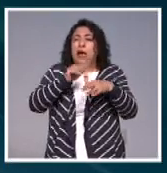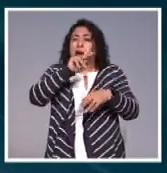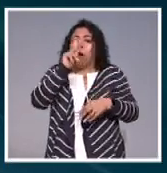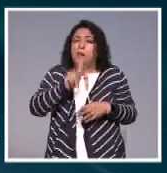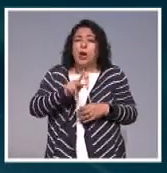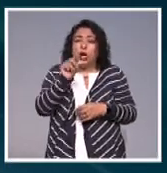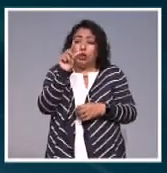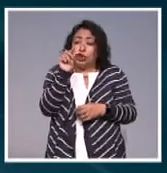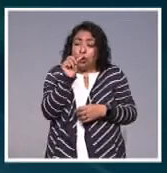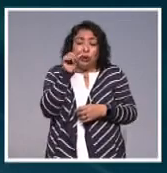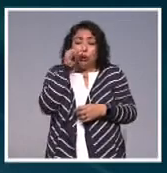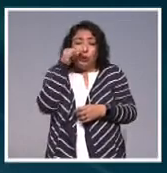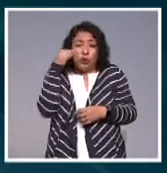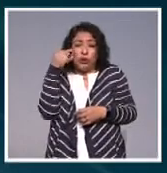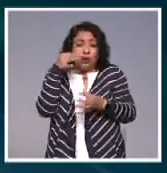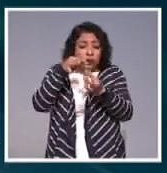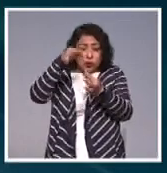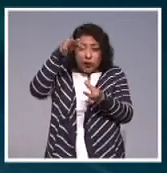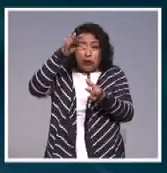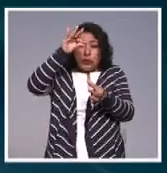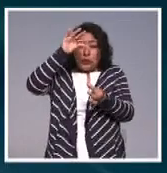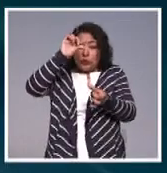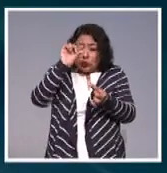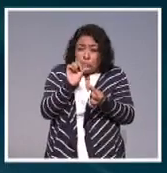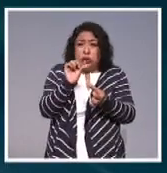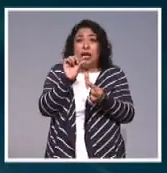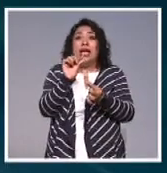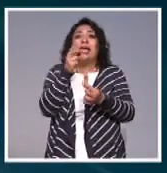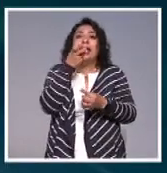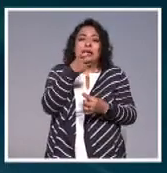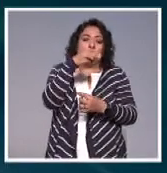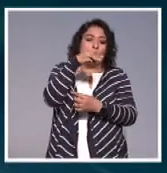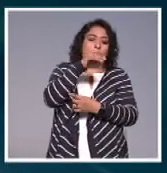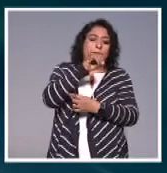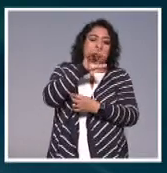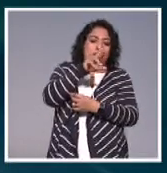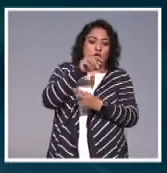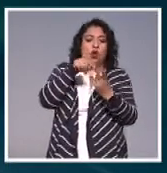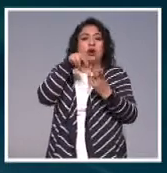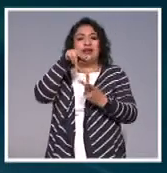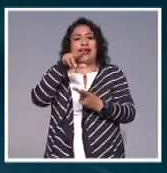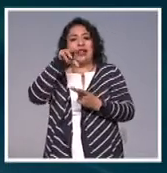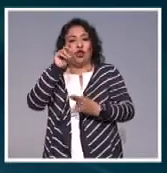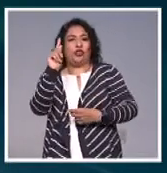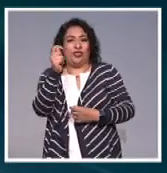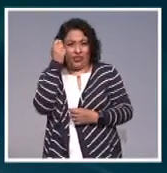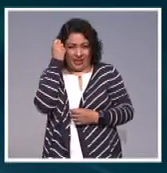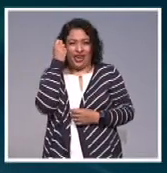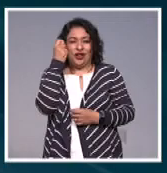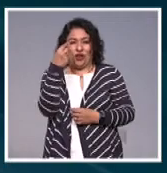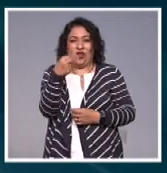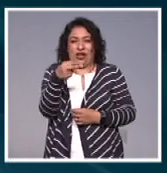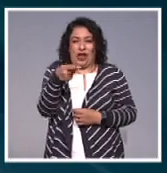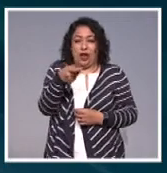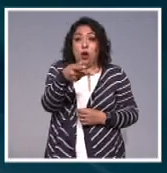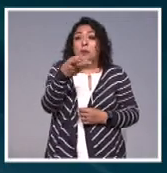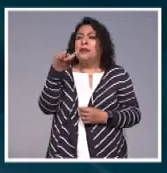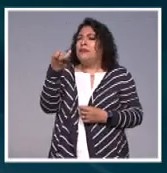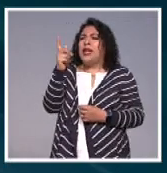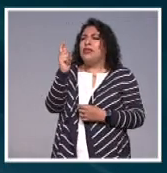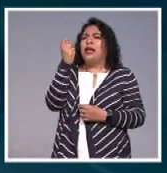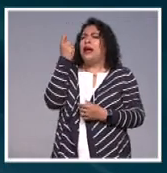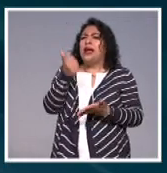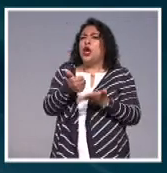pequeños que un cabello, ¿no? Ese es, digamos, que la micro y la nanotecnología. ¿De qué manera también esta tecnología nos